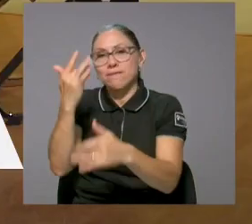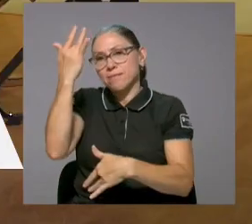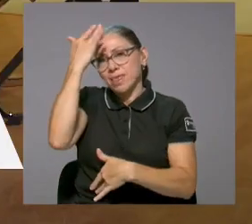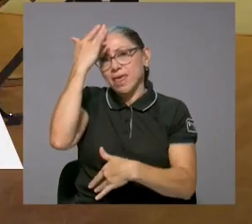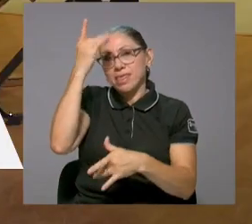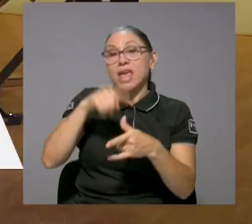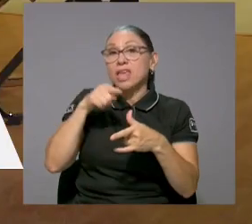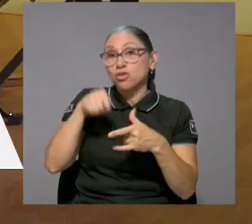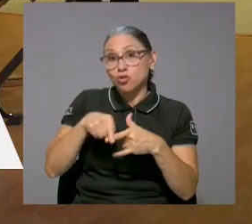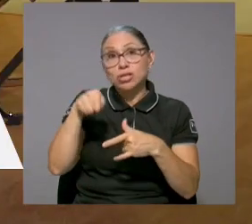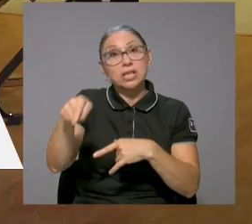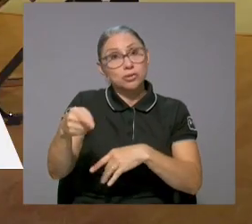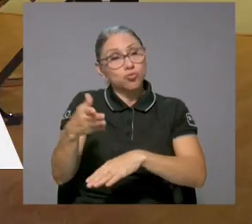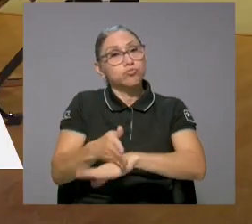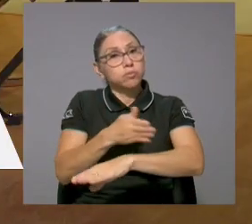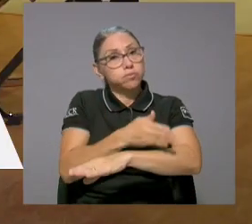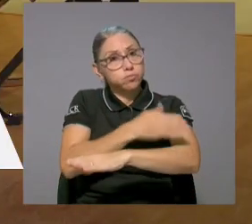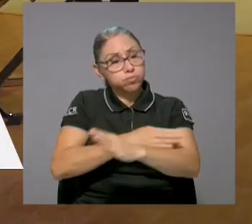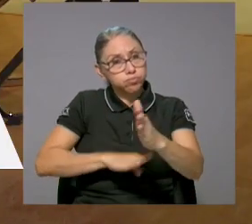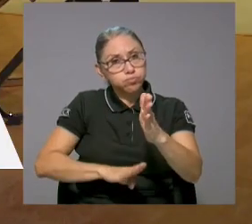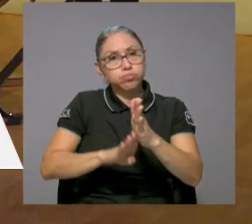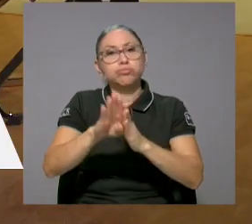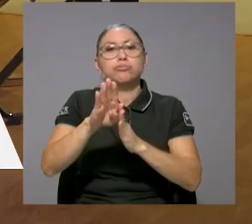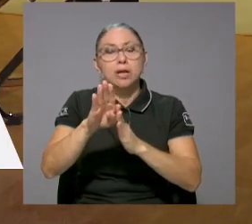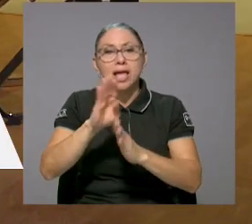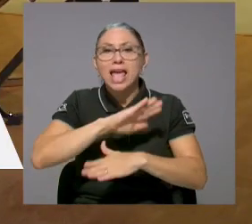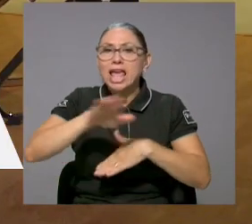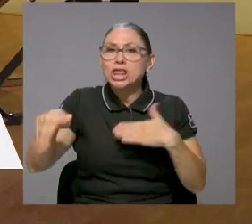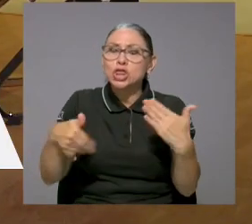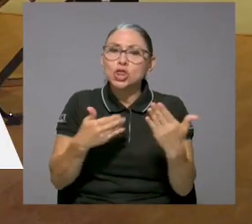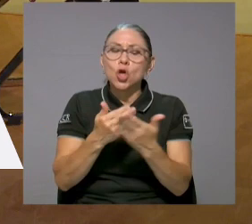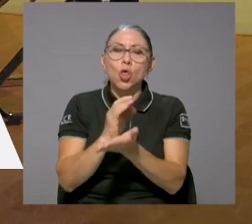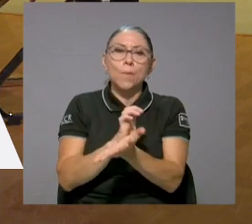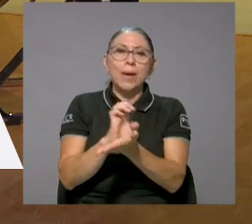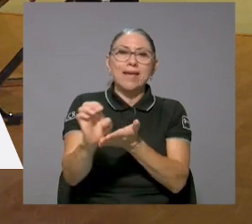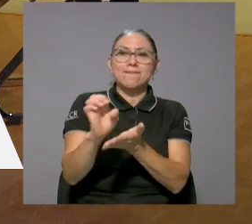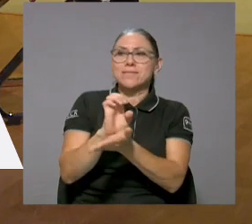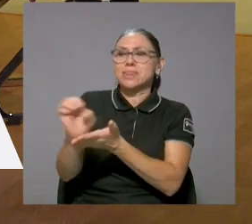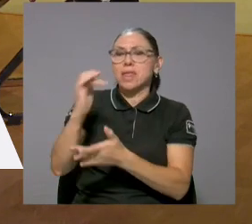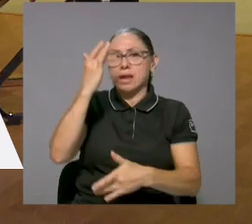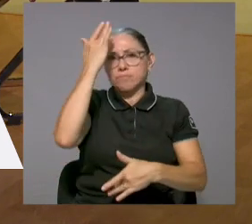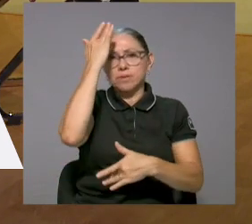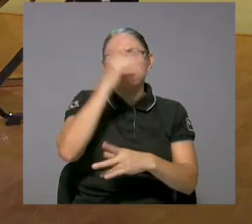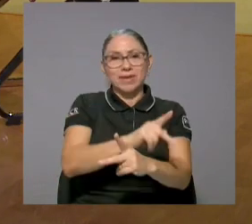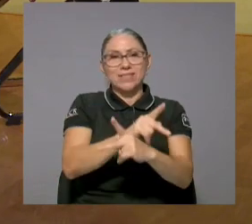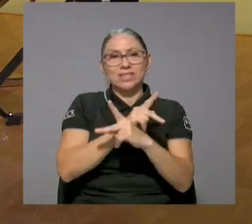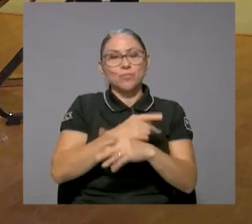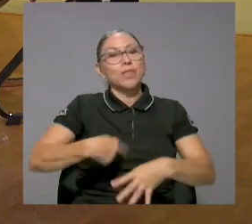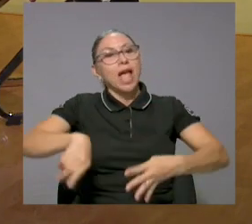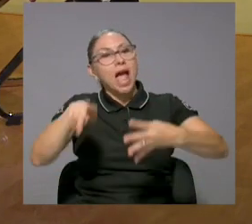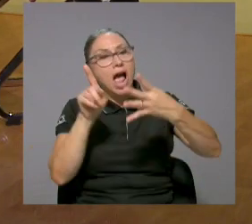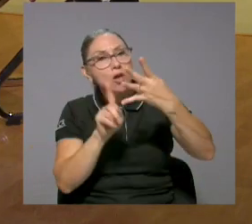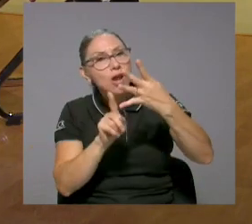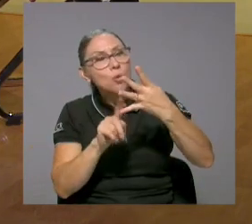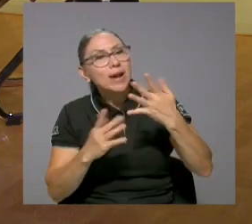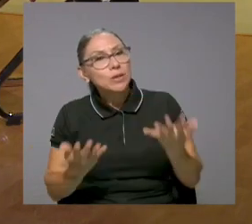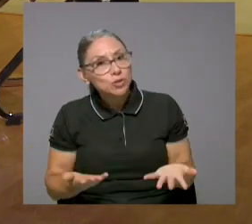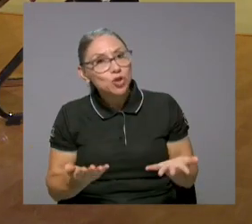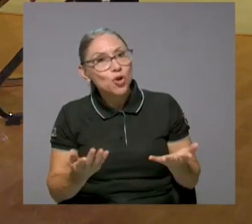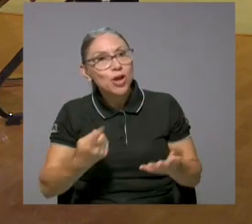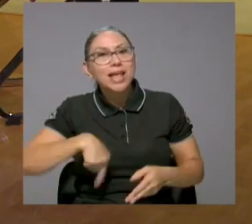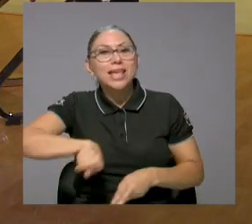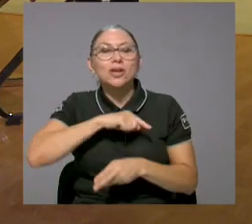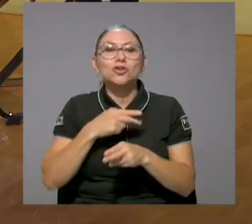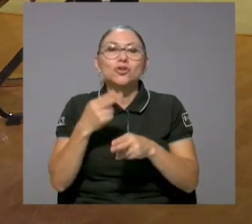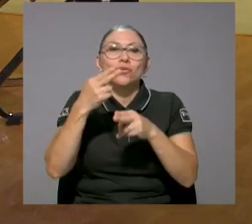gran avance que se ha hecho en todo lo que es prevención. Y bueno, hay una cuarta opción, que es lo que nosotros le llamamos